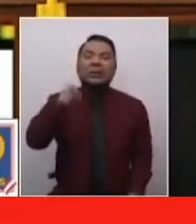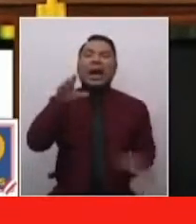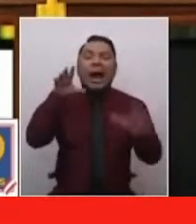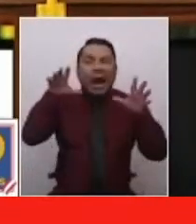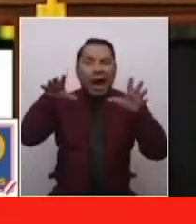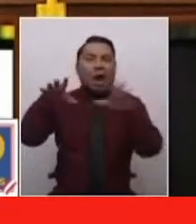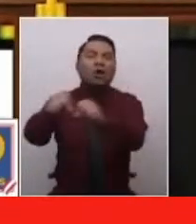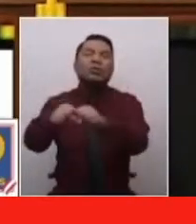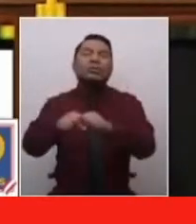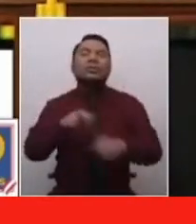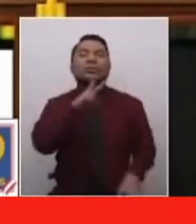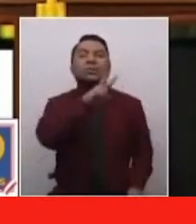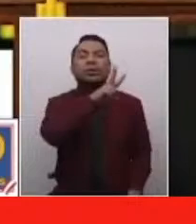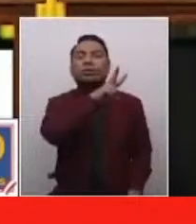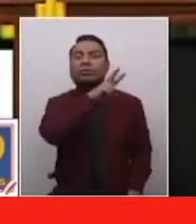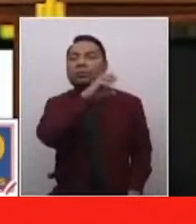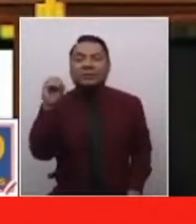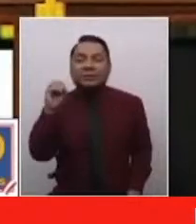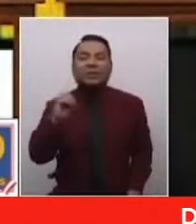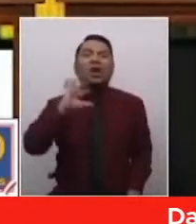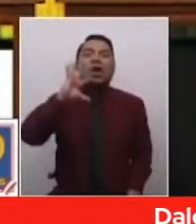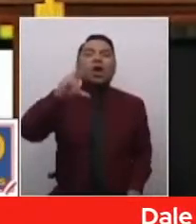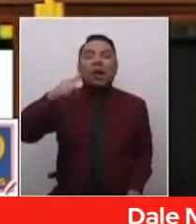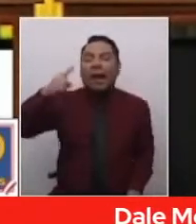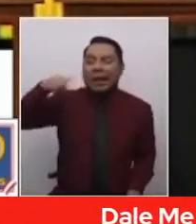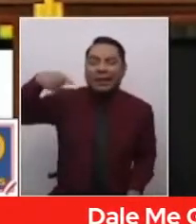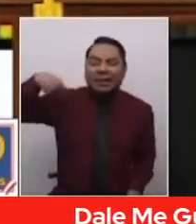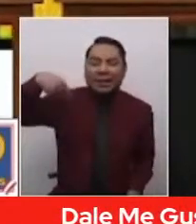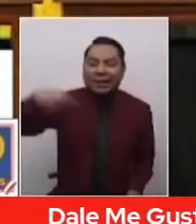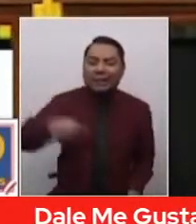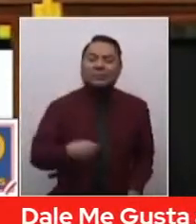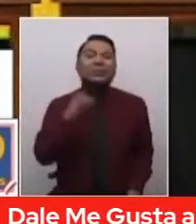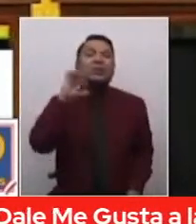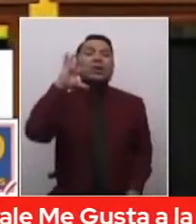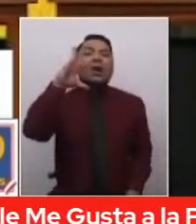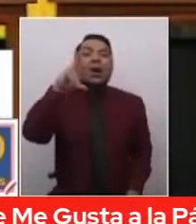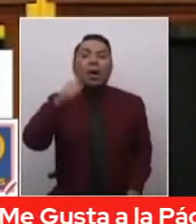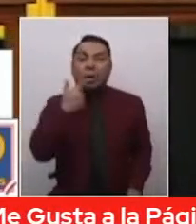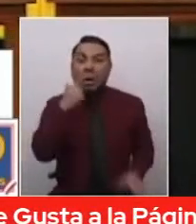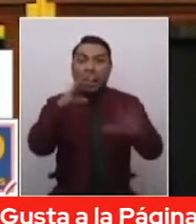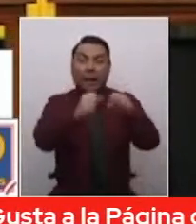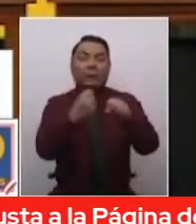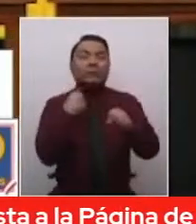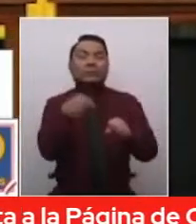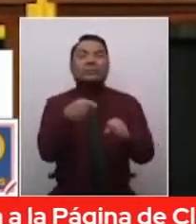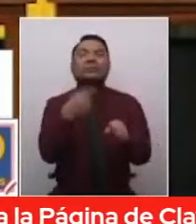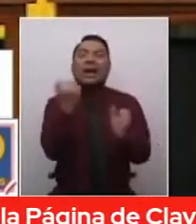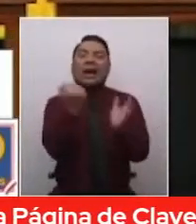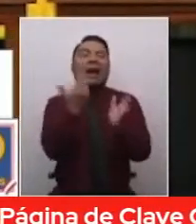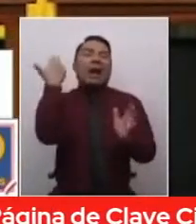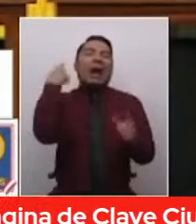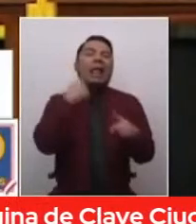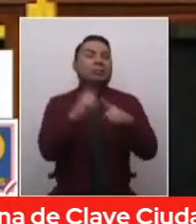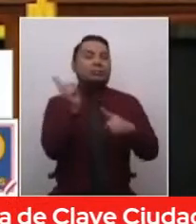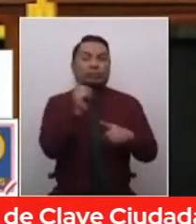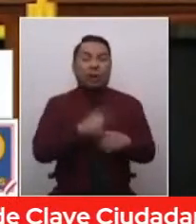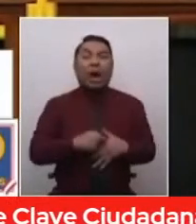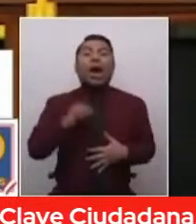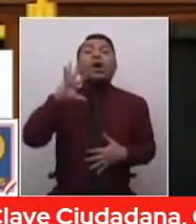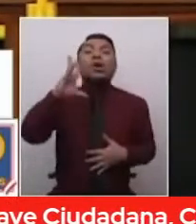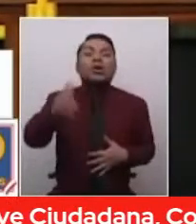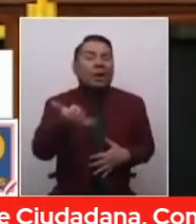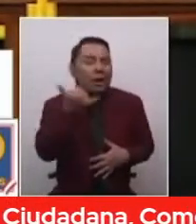capture 200 delincuentes diarios, delincuentes en flagrancia, no requisitoriados, los que nos roban